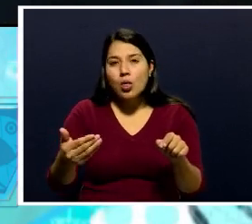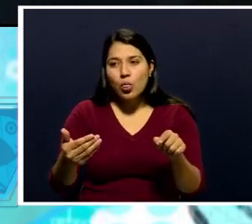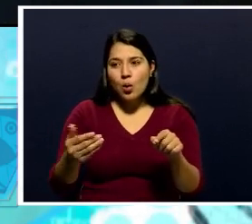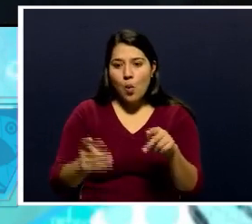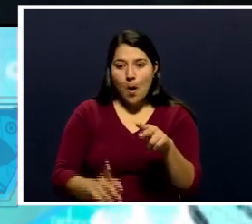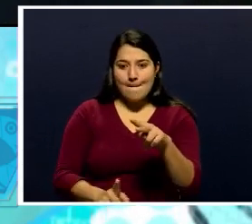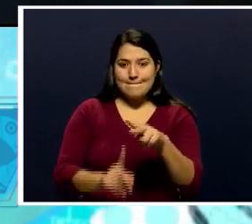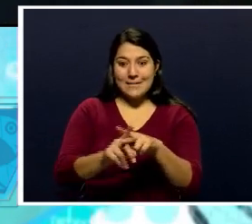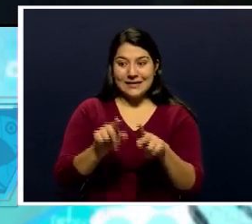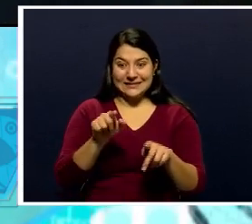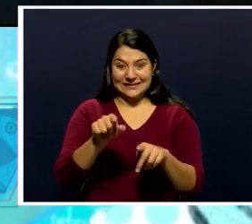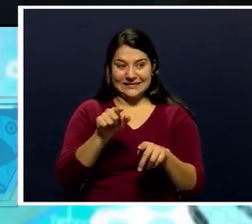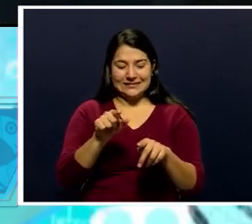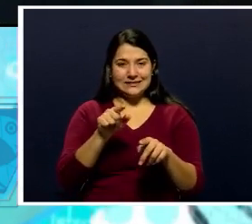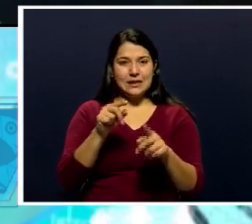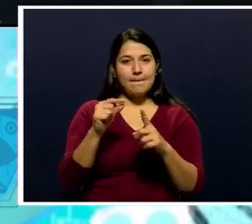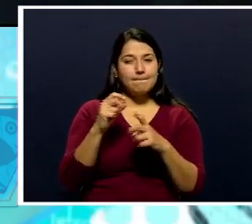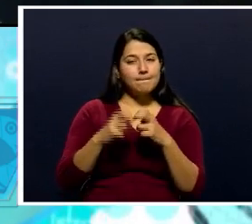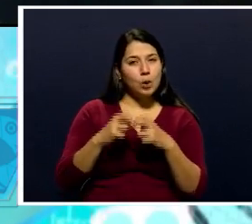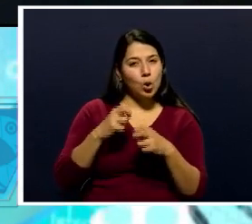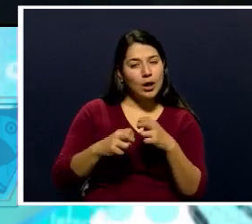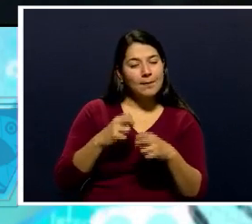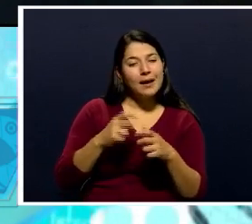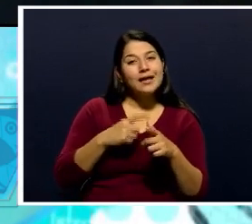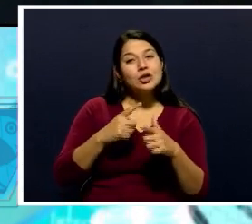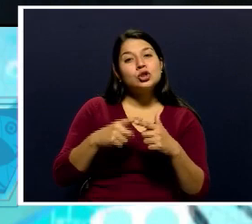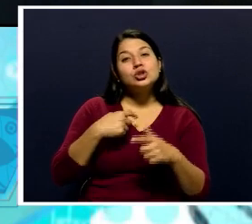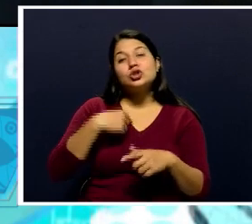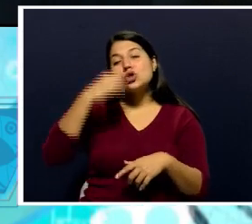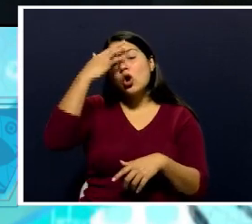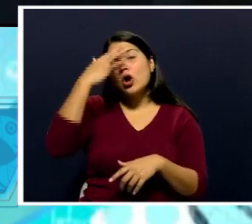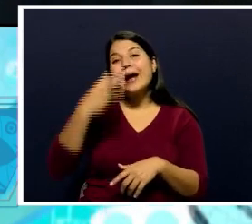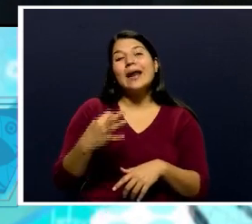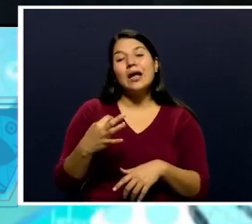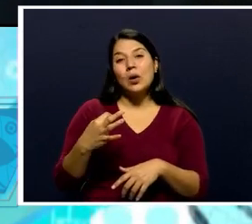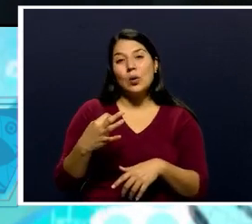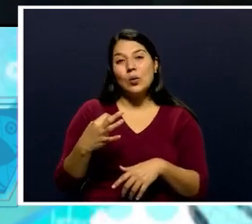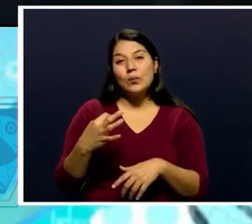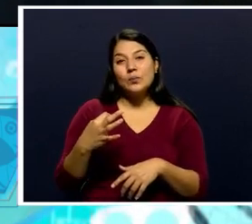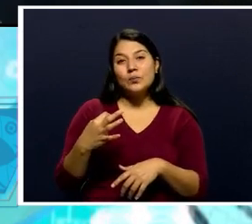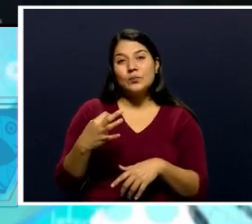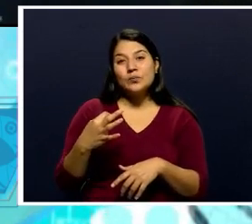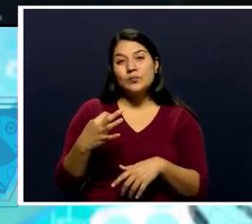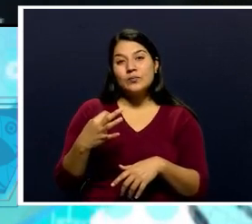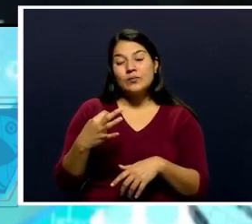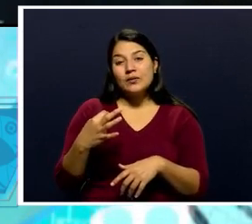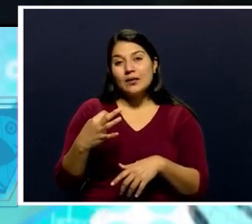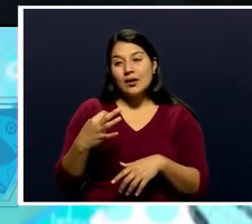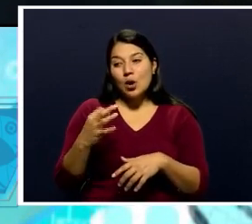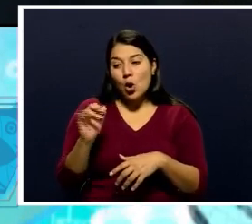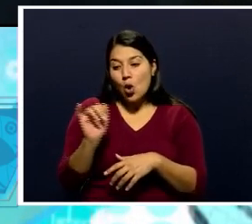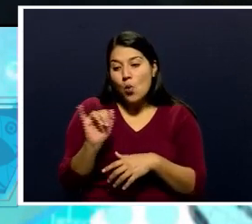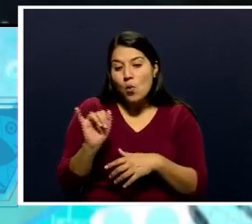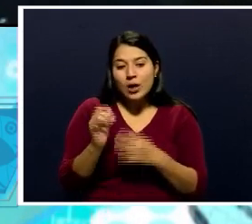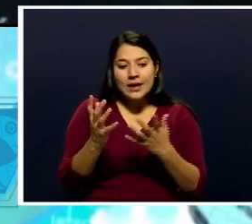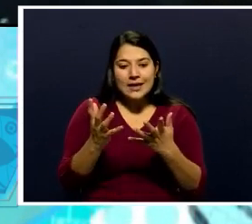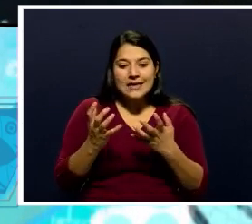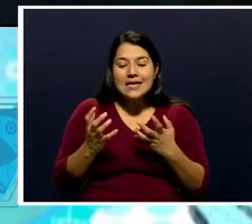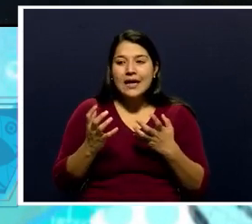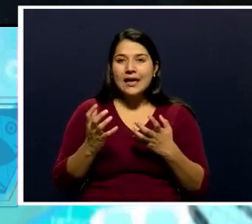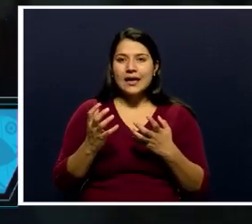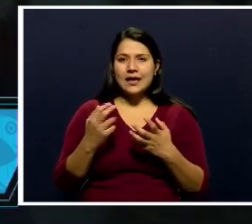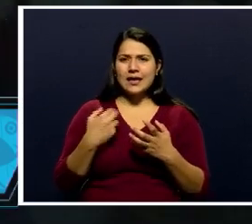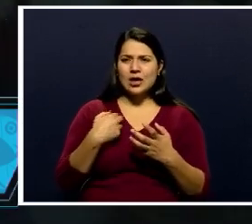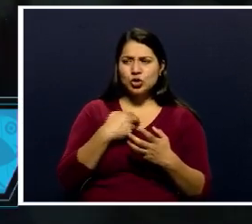esta manera, yo creo que se nos está queriendo de alguna forma amedrentar, ¿no? De alguna